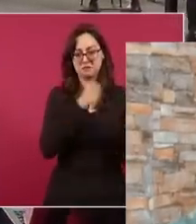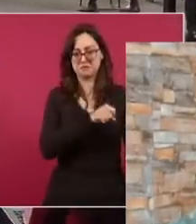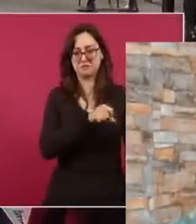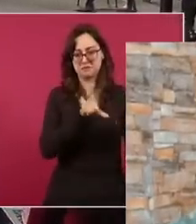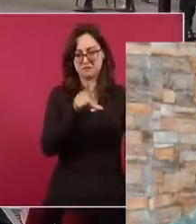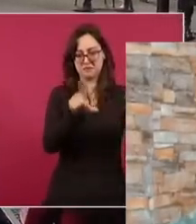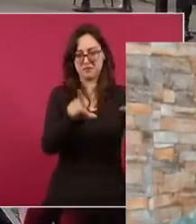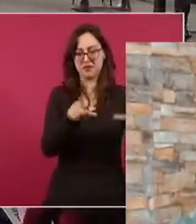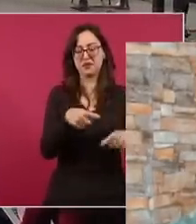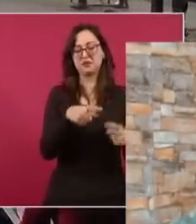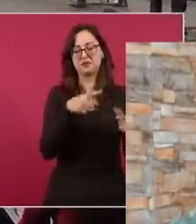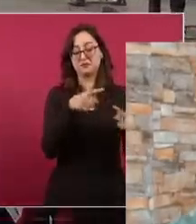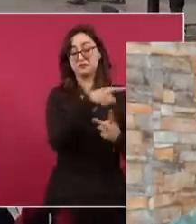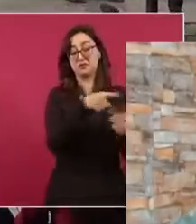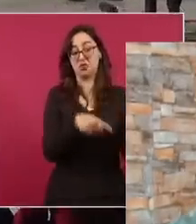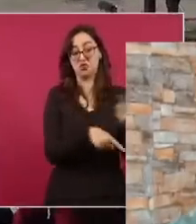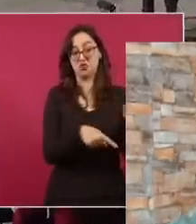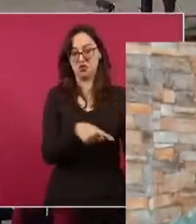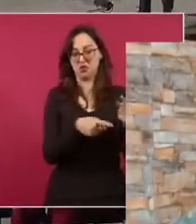de alto nivel.